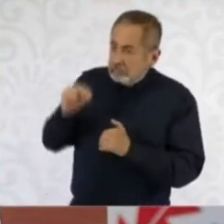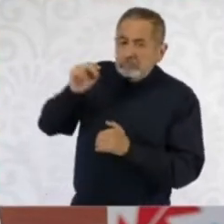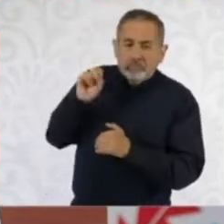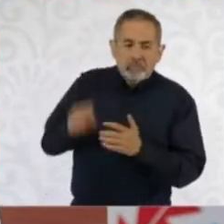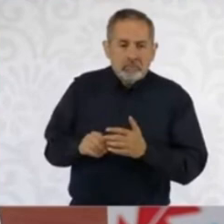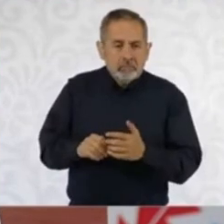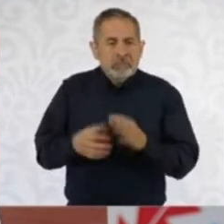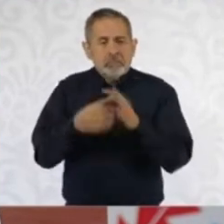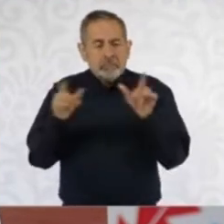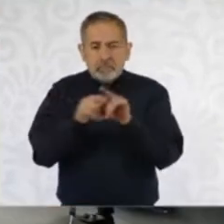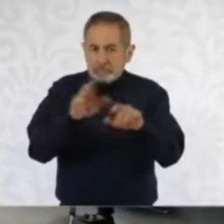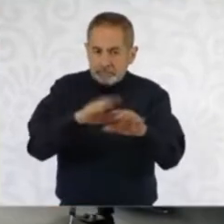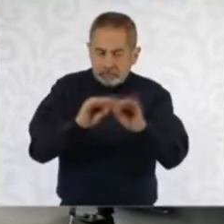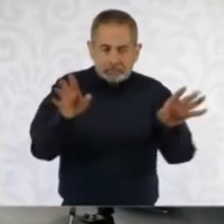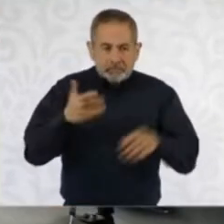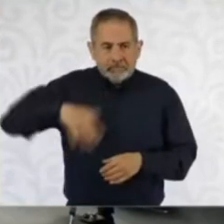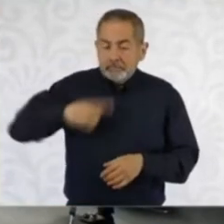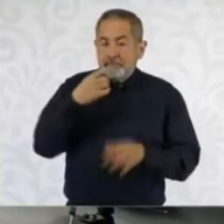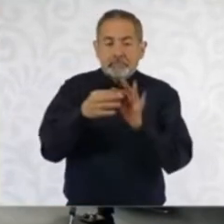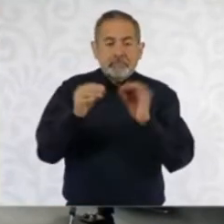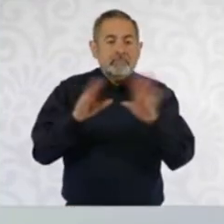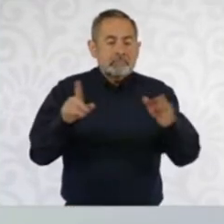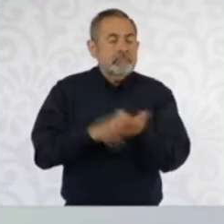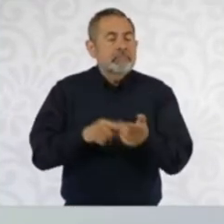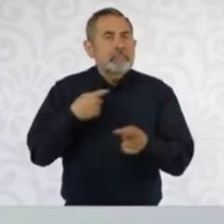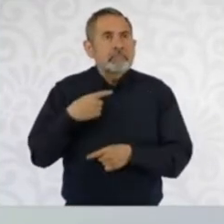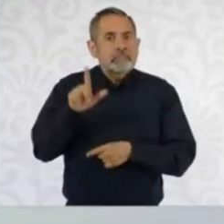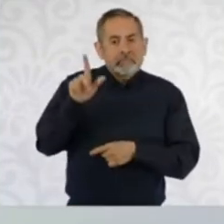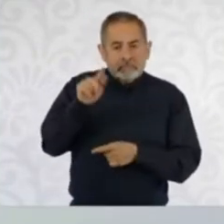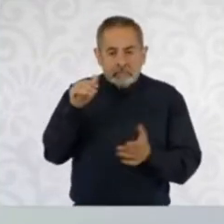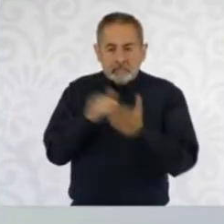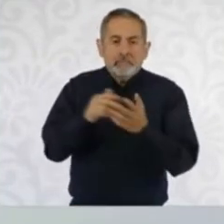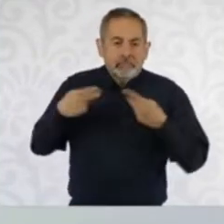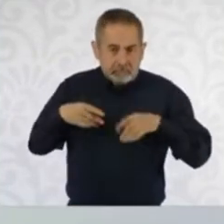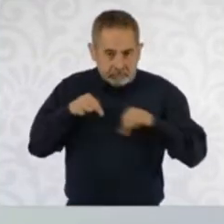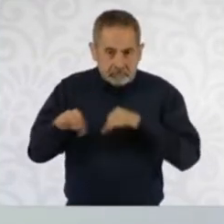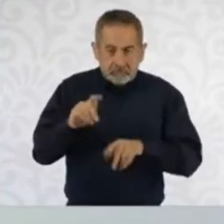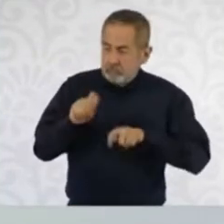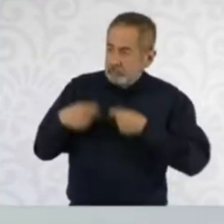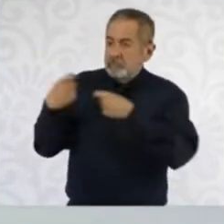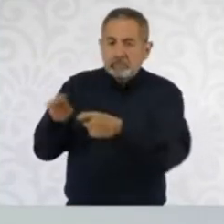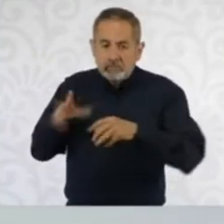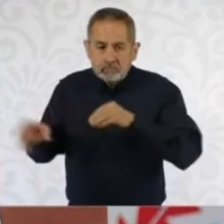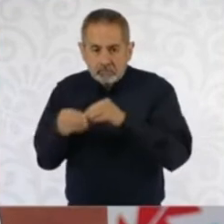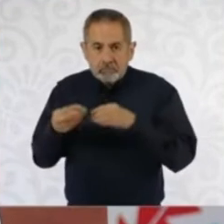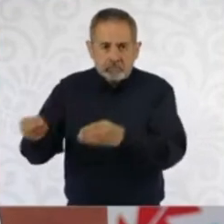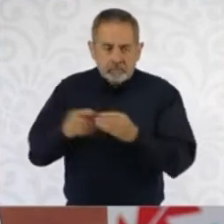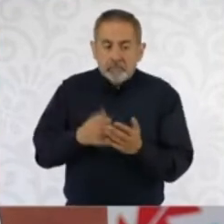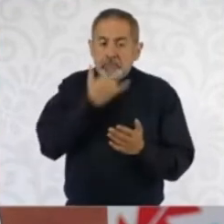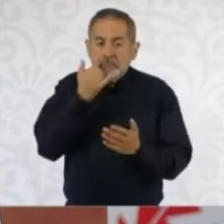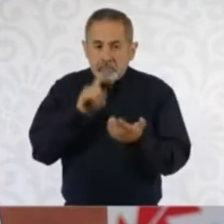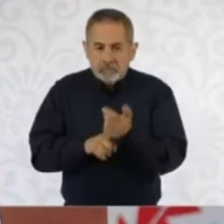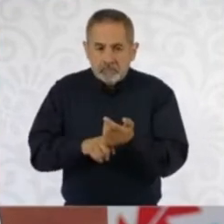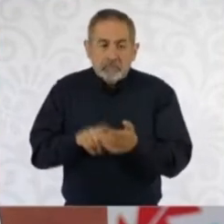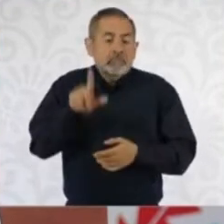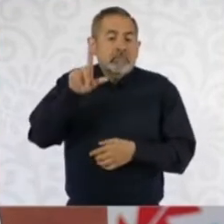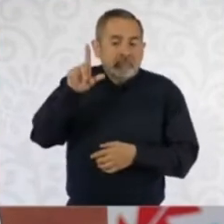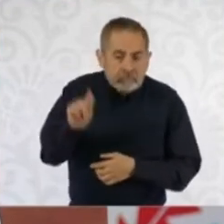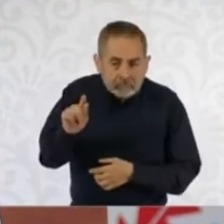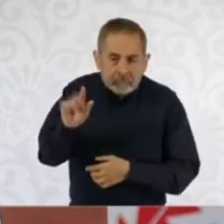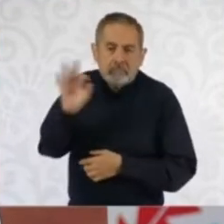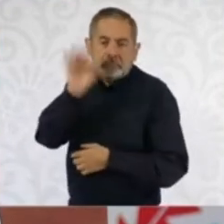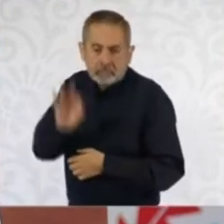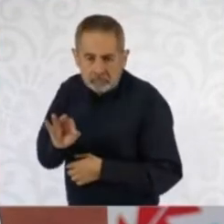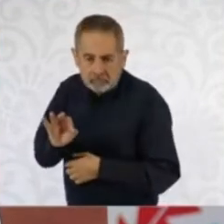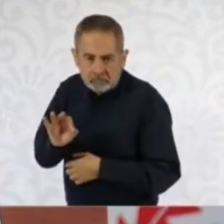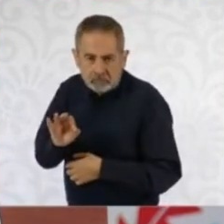Presidente, y solo quisiera hacer una aclaración, porque hace rato dije que de 70,000 trabajadores que ya han recibido el complemento, tuve un error. El 70% de